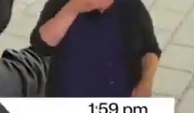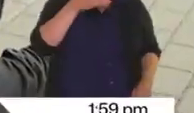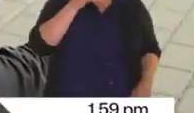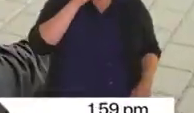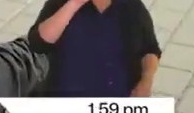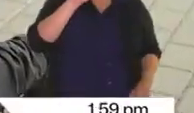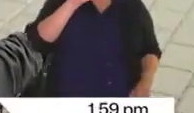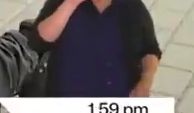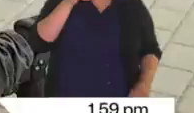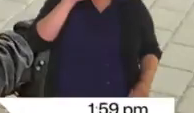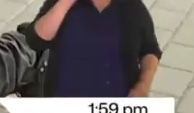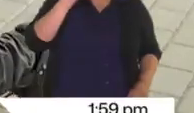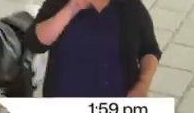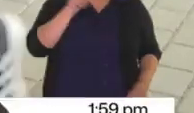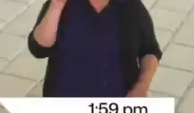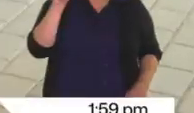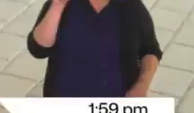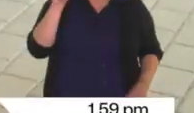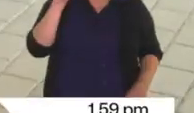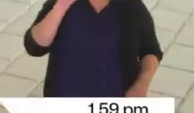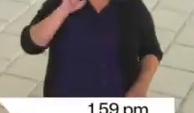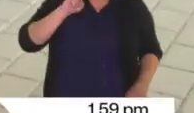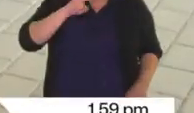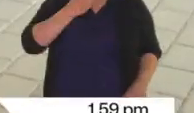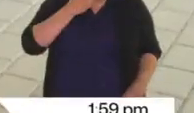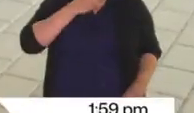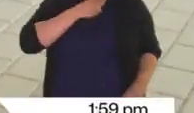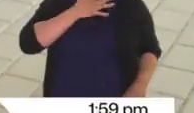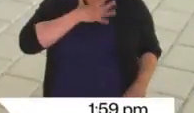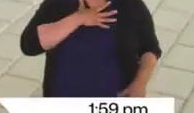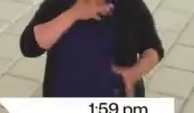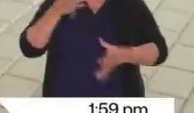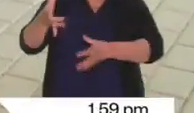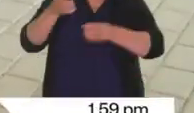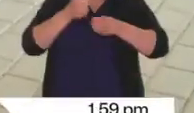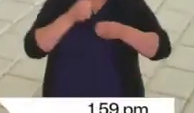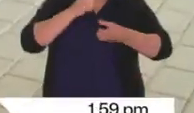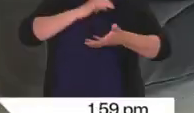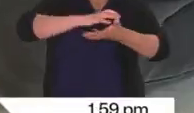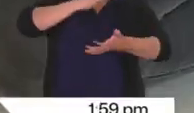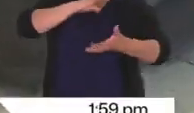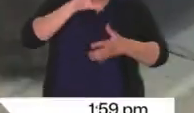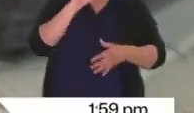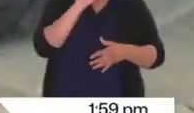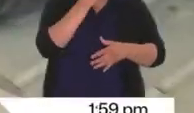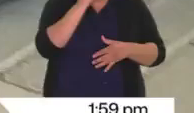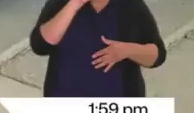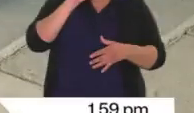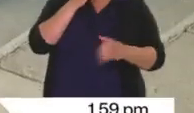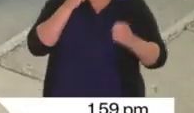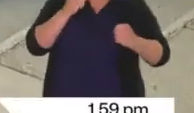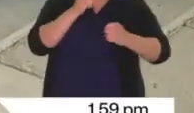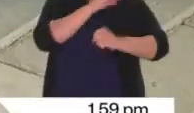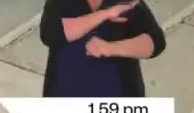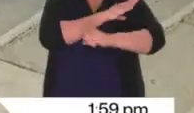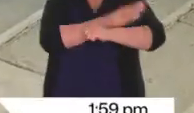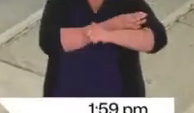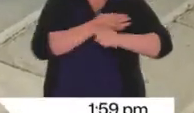la forma más cruel y que gracias a una segunda oportunidad que le dio su adoptante hoy se volvió símbolo de resistencia y